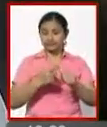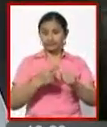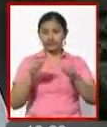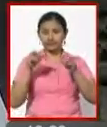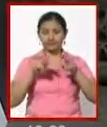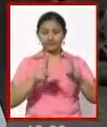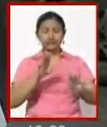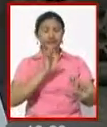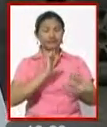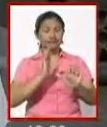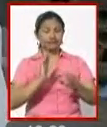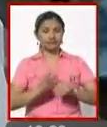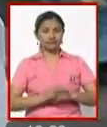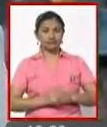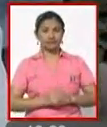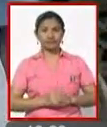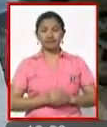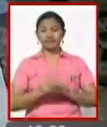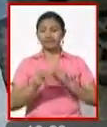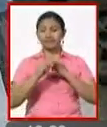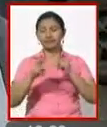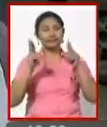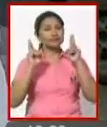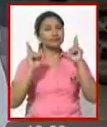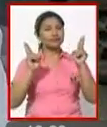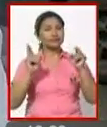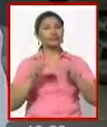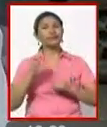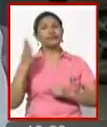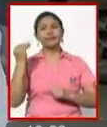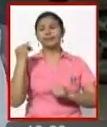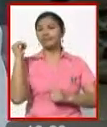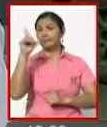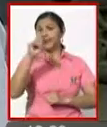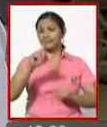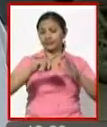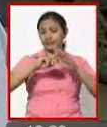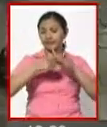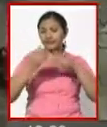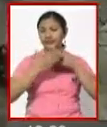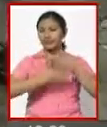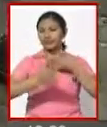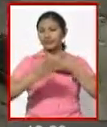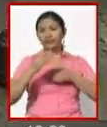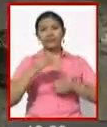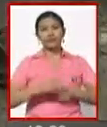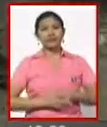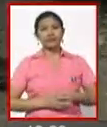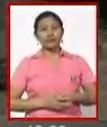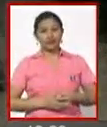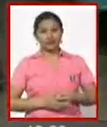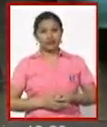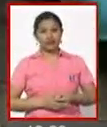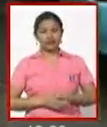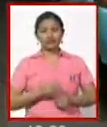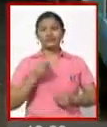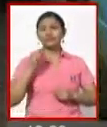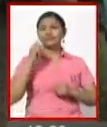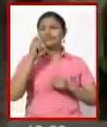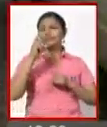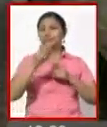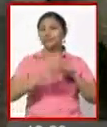nos permitan hablar en los micros rápidamente, pero el lunes comenzamos nosotros vamos a ir a